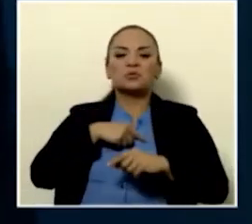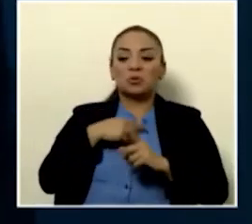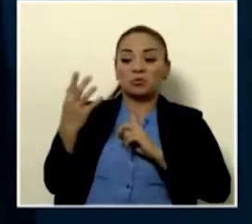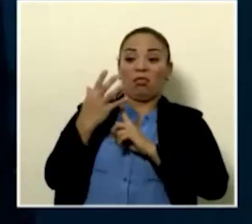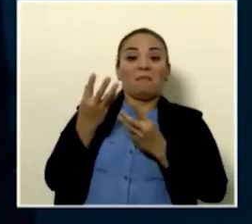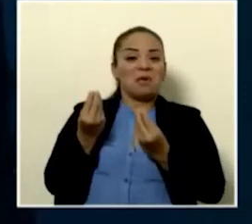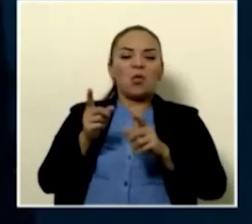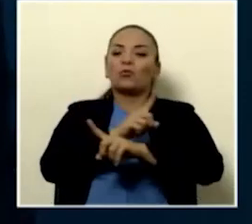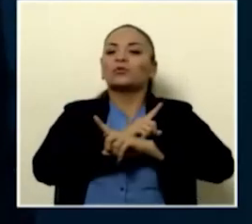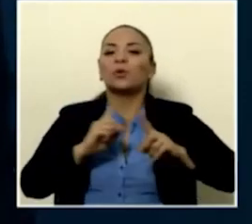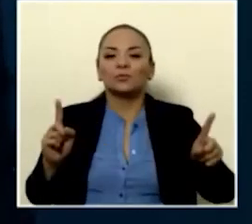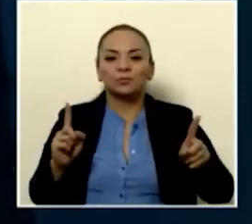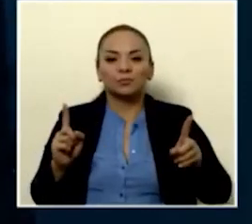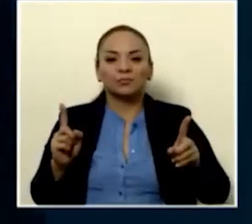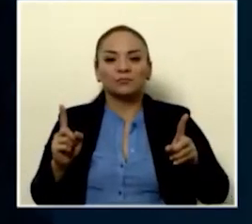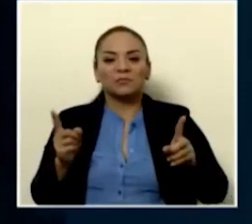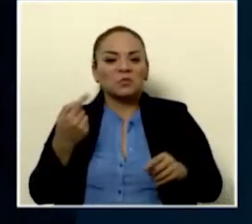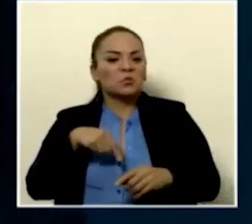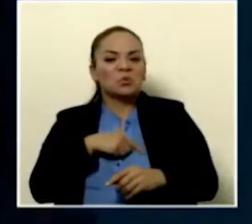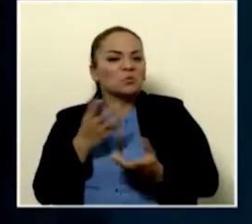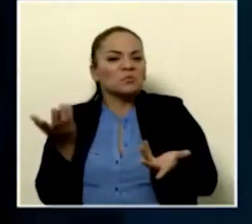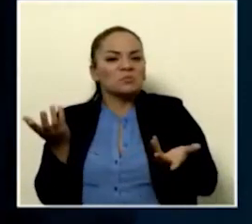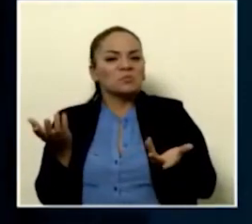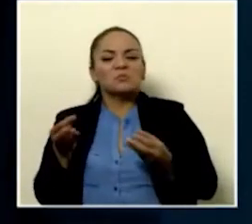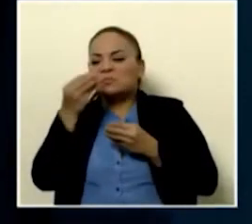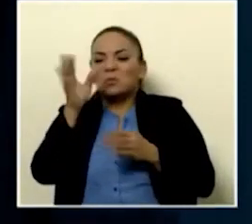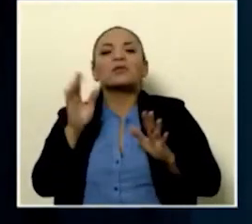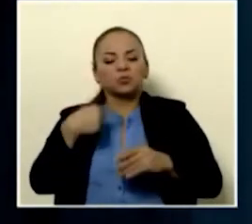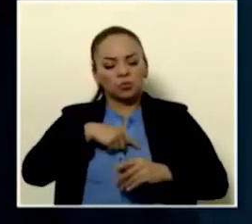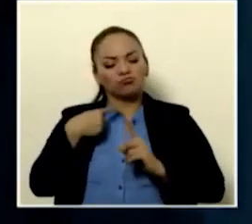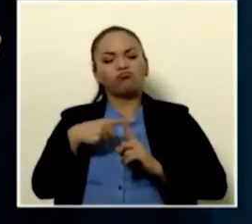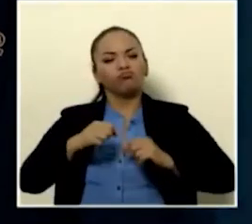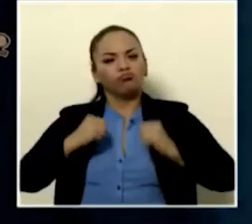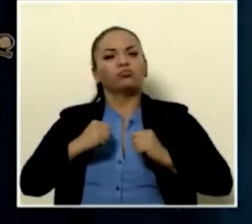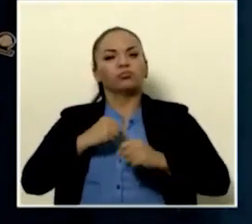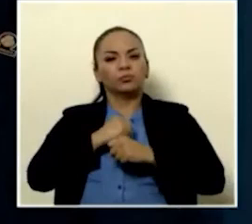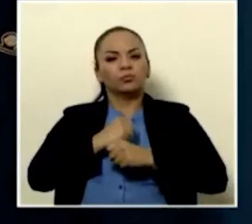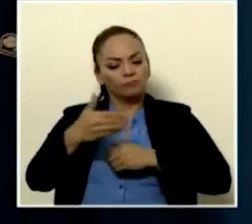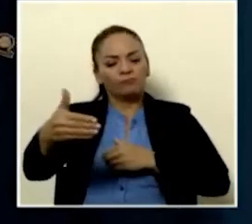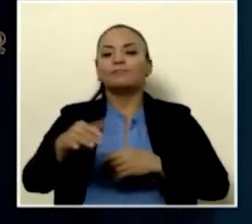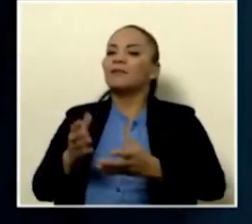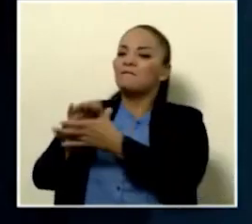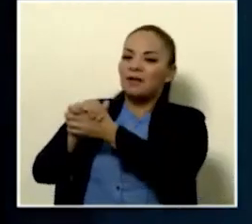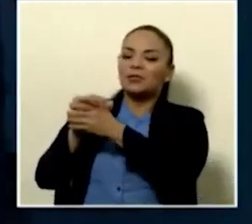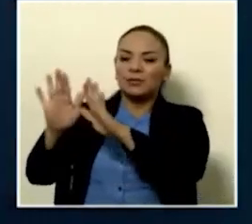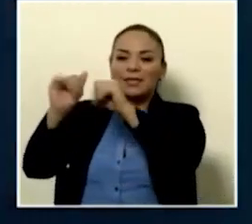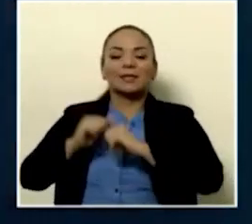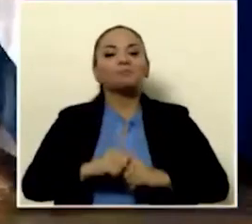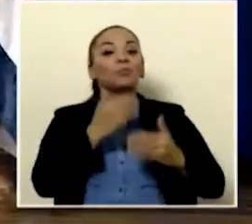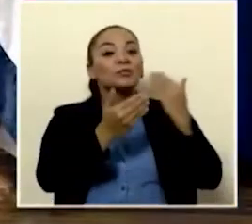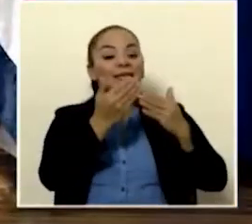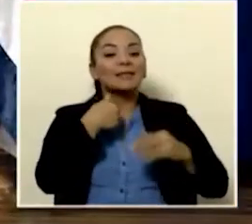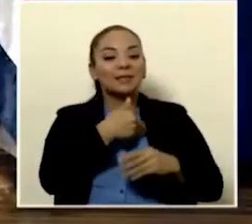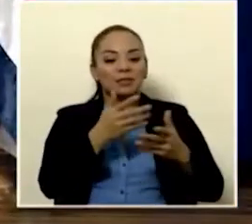amedrentar ni a que nos embarriaran en la cancha. Los felicito, de veras. Un trabajo excelente. Muchas gracias a los ministros,